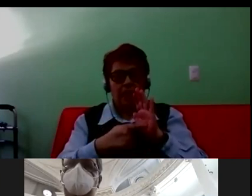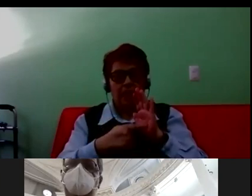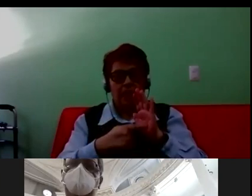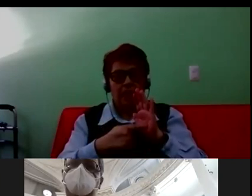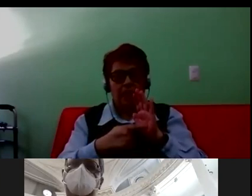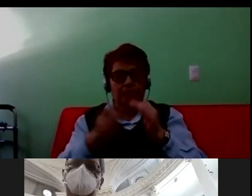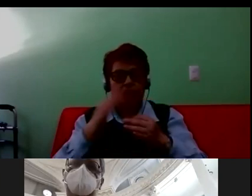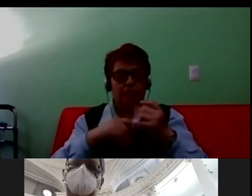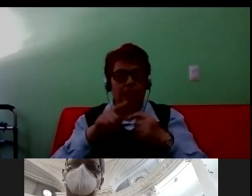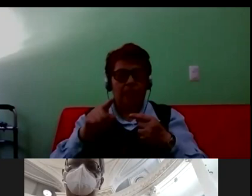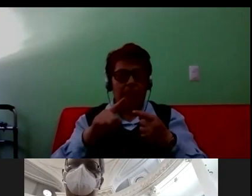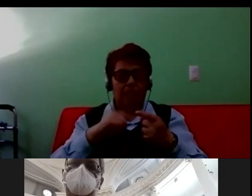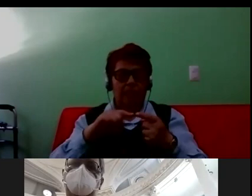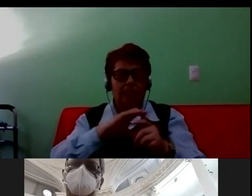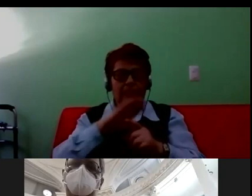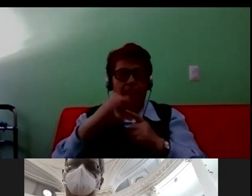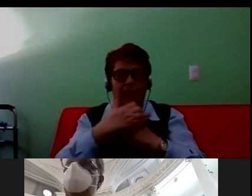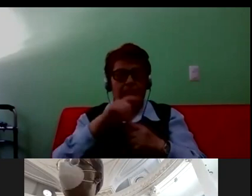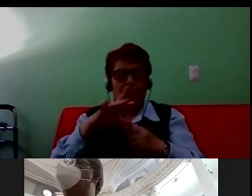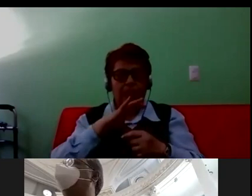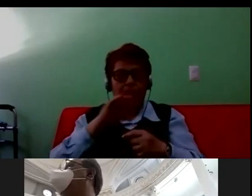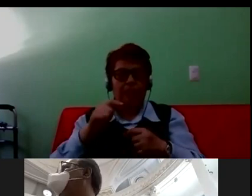los diputados y diputadas de esta comisión